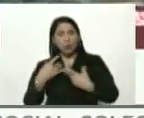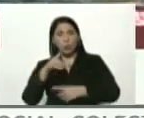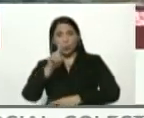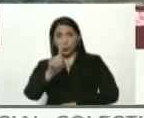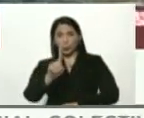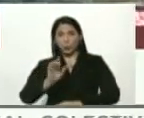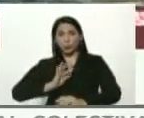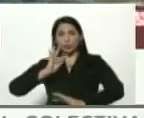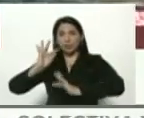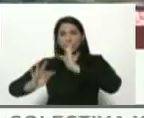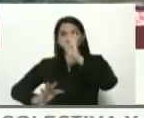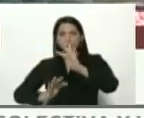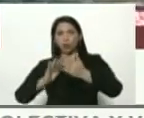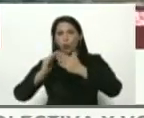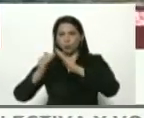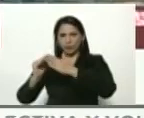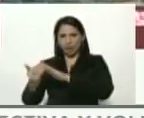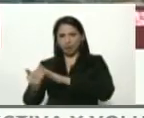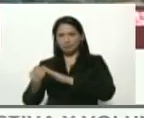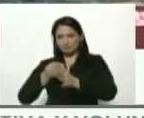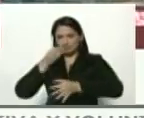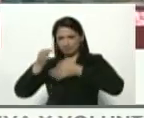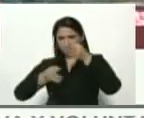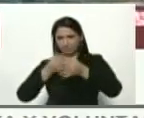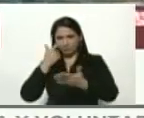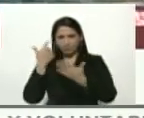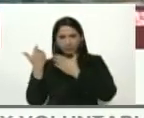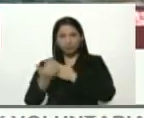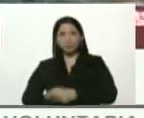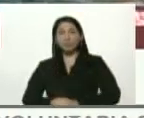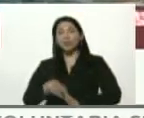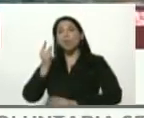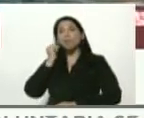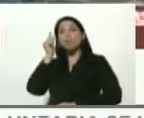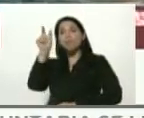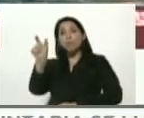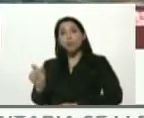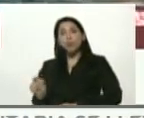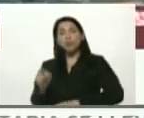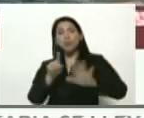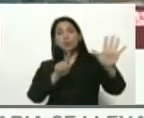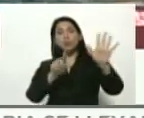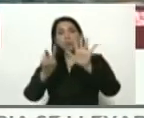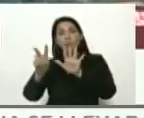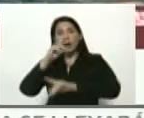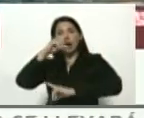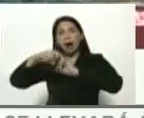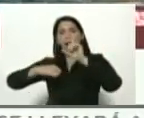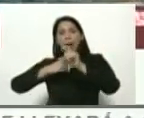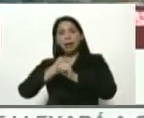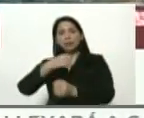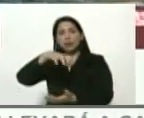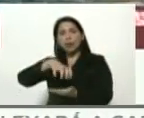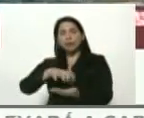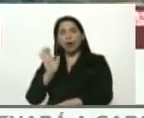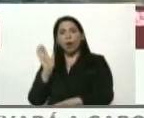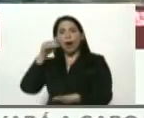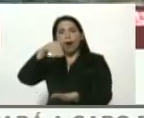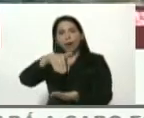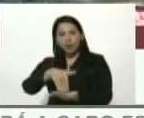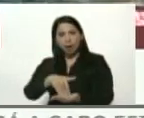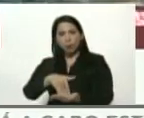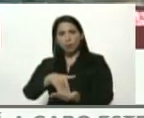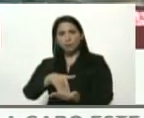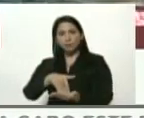de transmisión comunitaria. Es una mujer de 67 años de edad del estado Aragua,